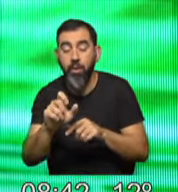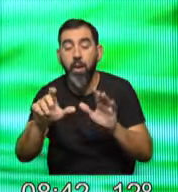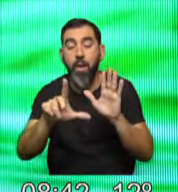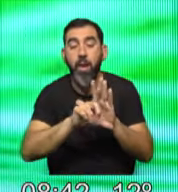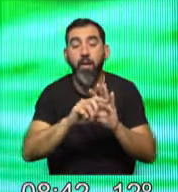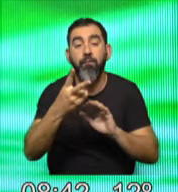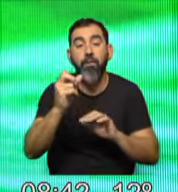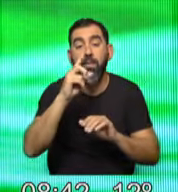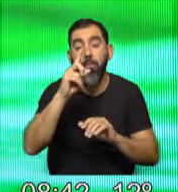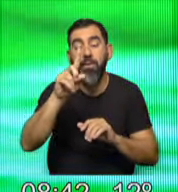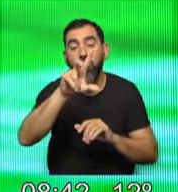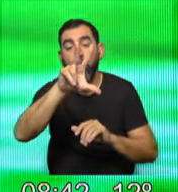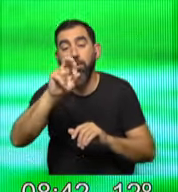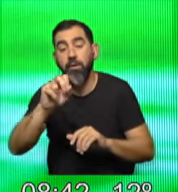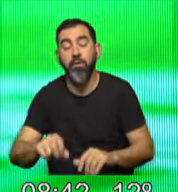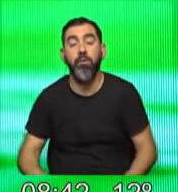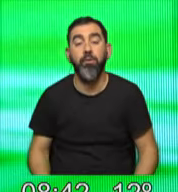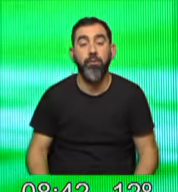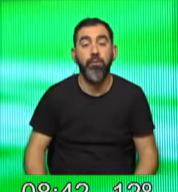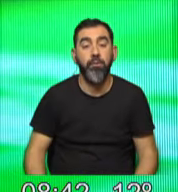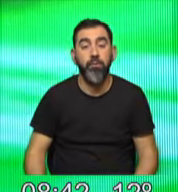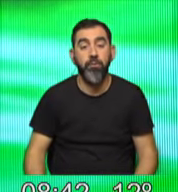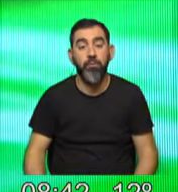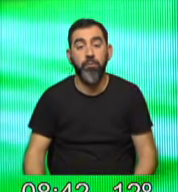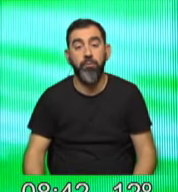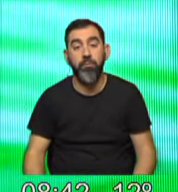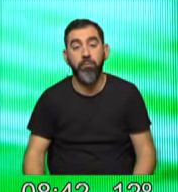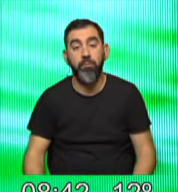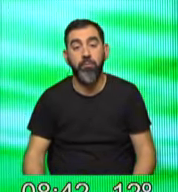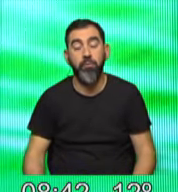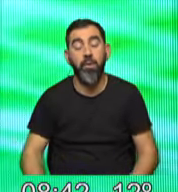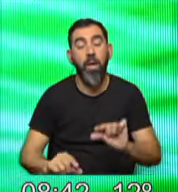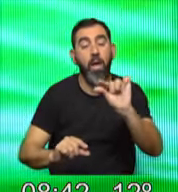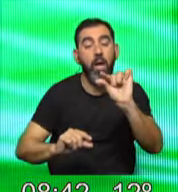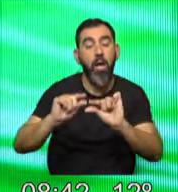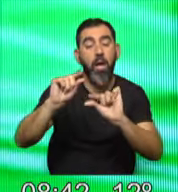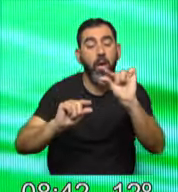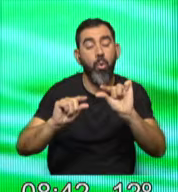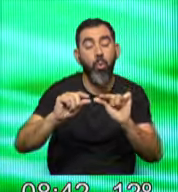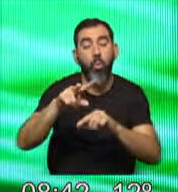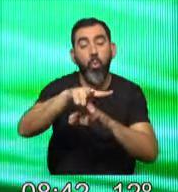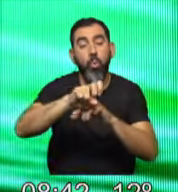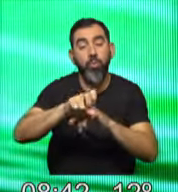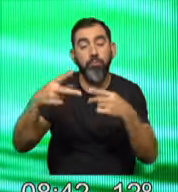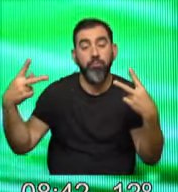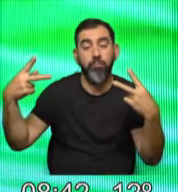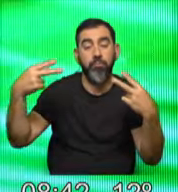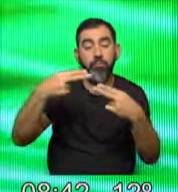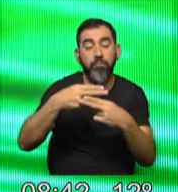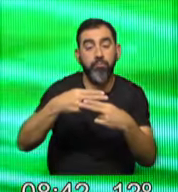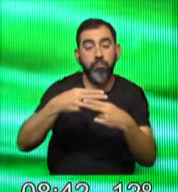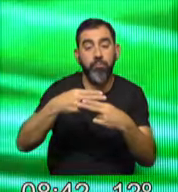20.130 este y que es una un ajuste fiscal que ha recortado de manera